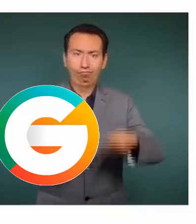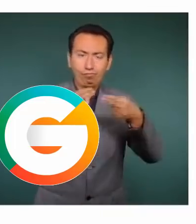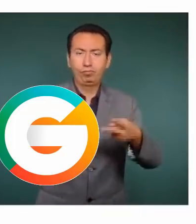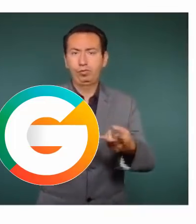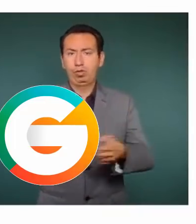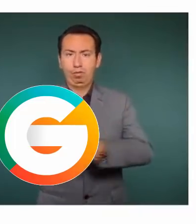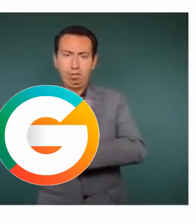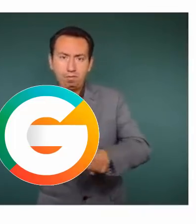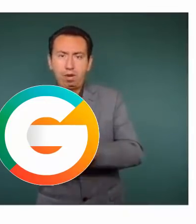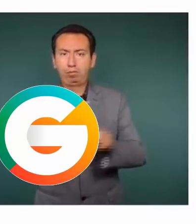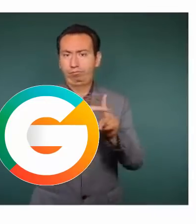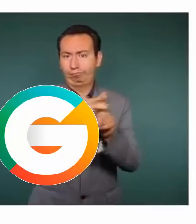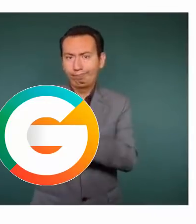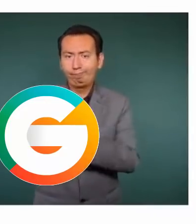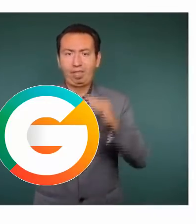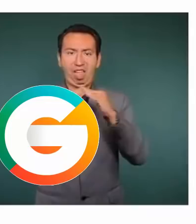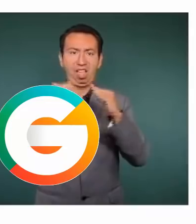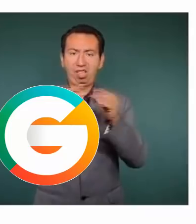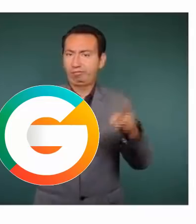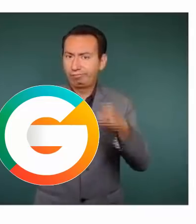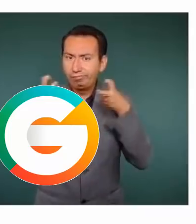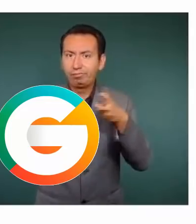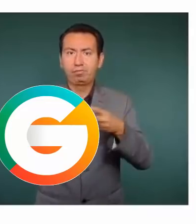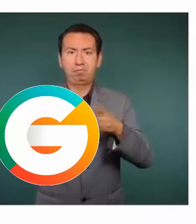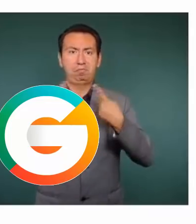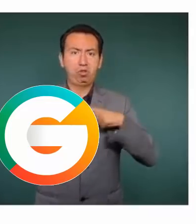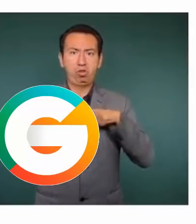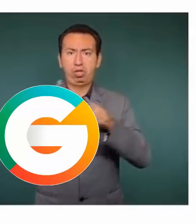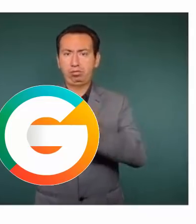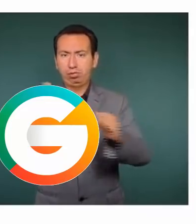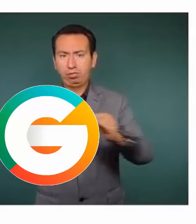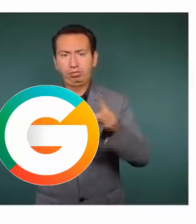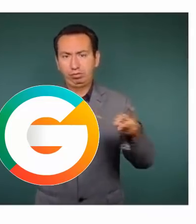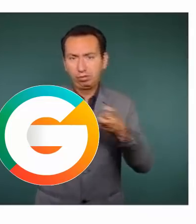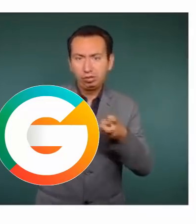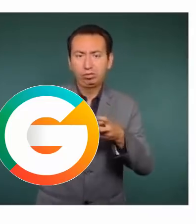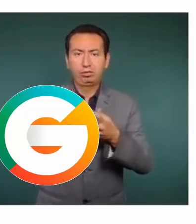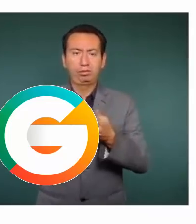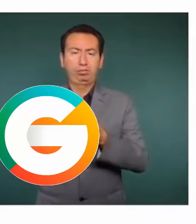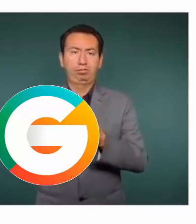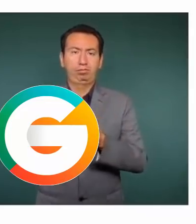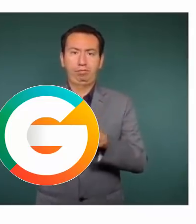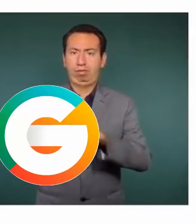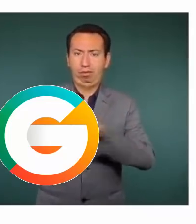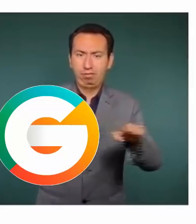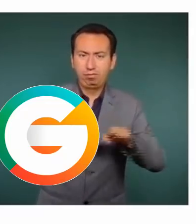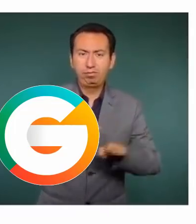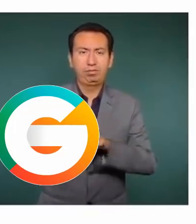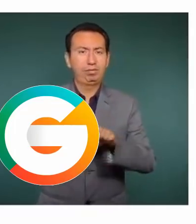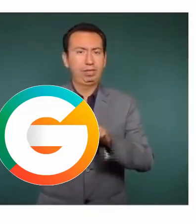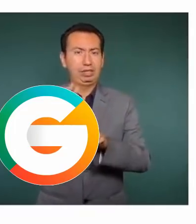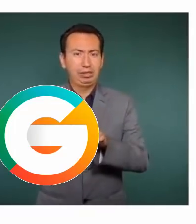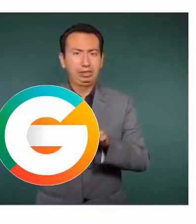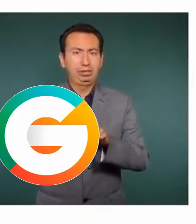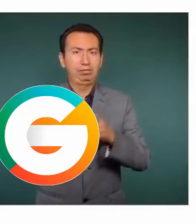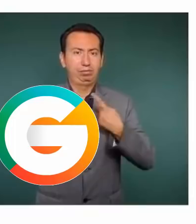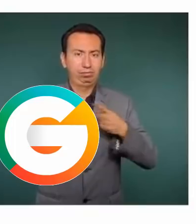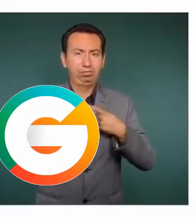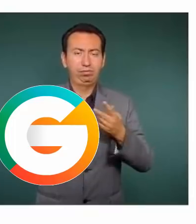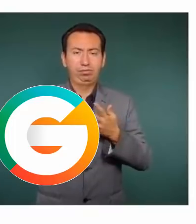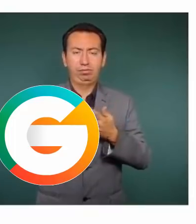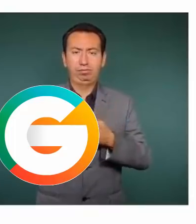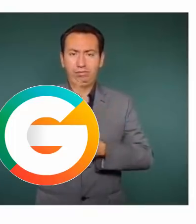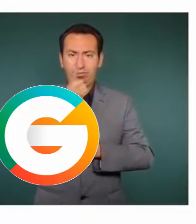vehículos, secuestro, robo a casa habitación, robo a transportistas, extorsiones, van hacia la baja de